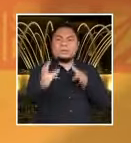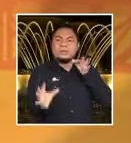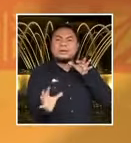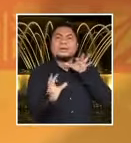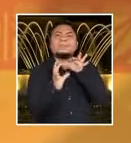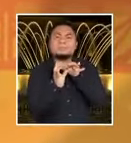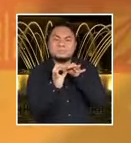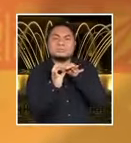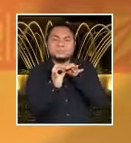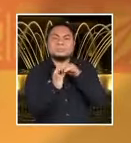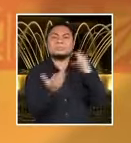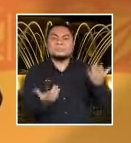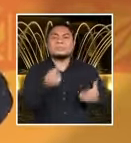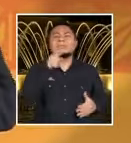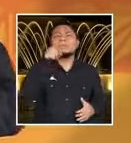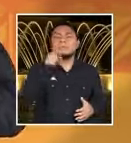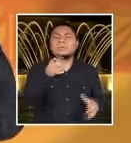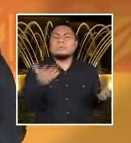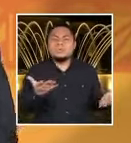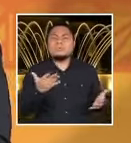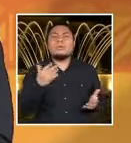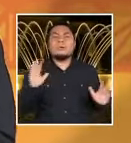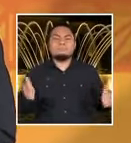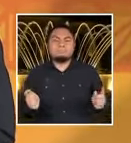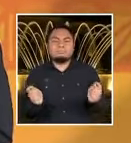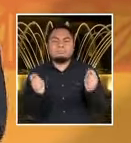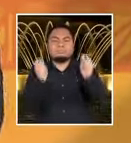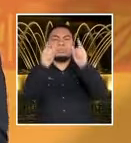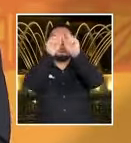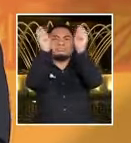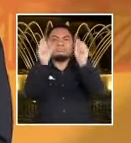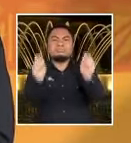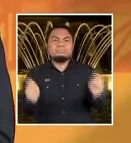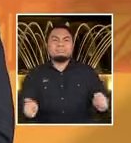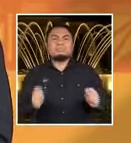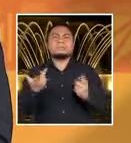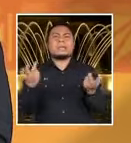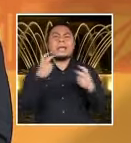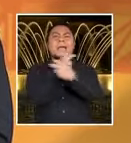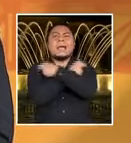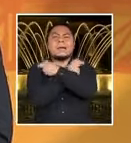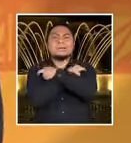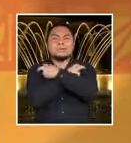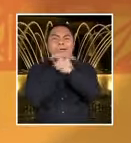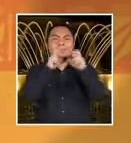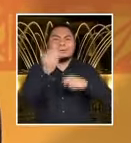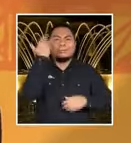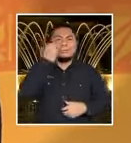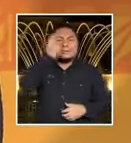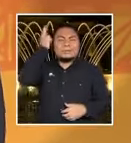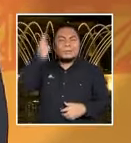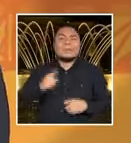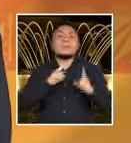reencontrémonos con nuestros monumentos arqueológicos, pero